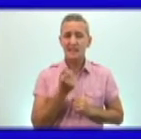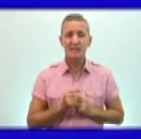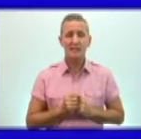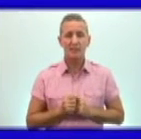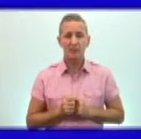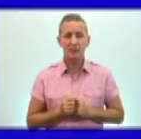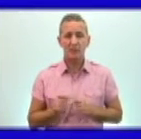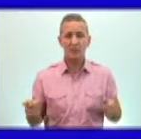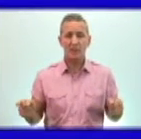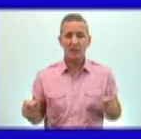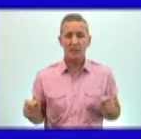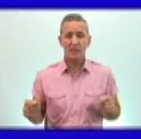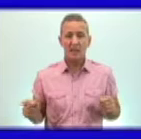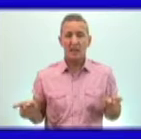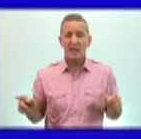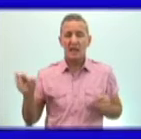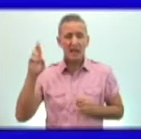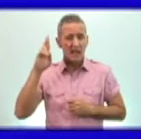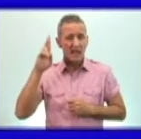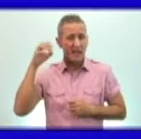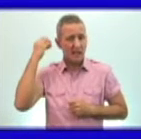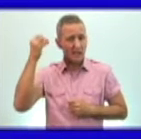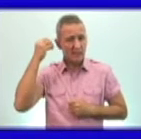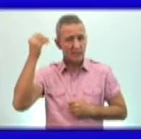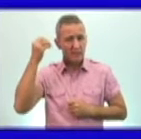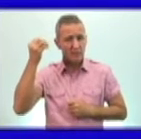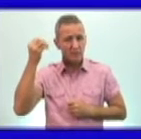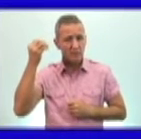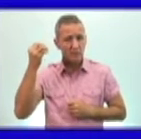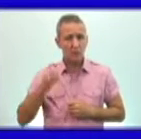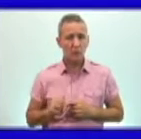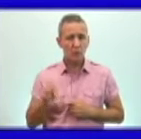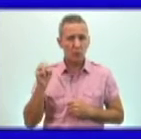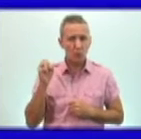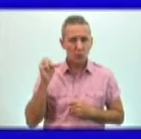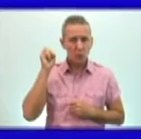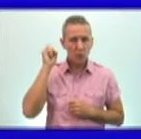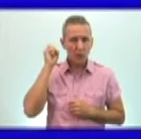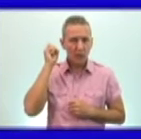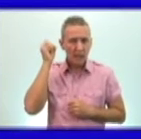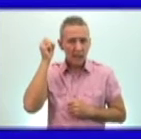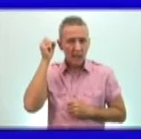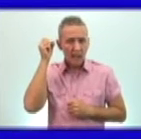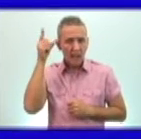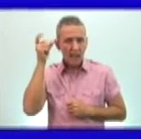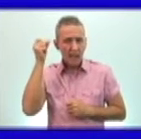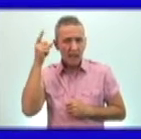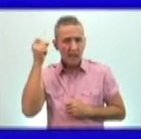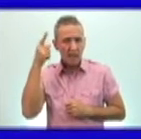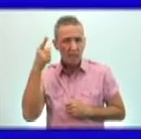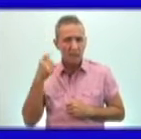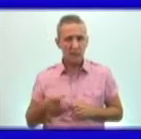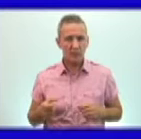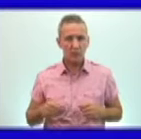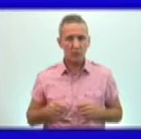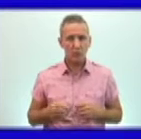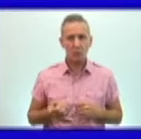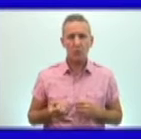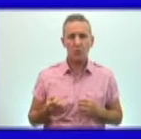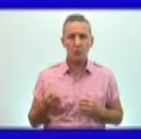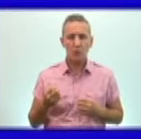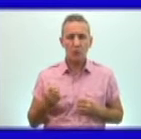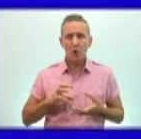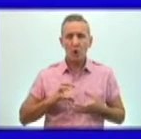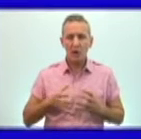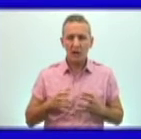racionalismo con el empirismo en su creación más acabada, que es el método dialéctico materialista. Es decir, que el marxismo